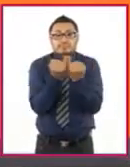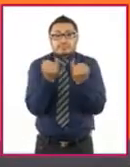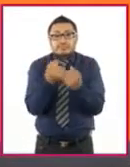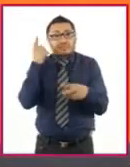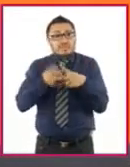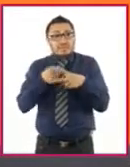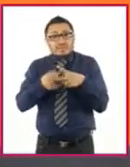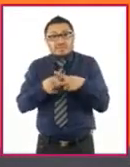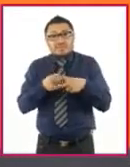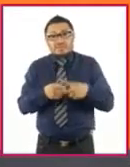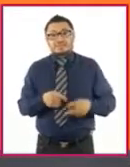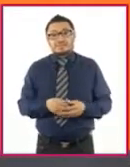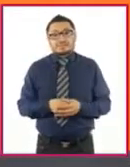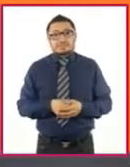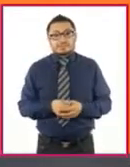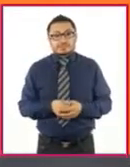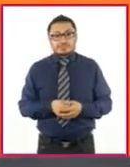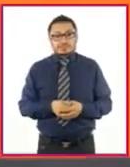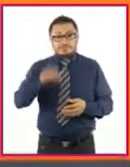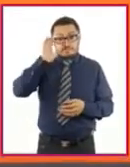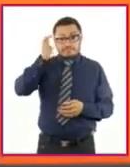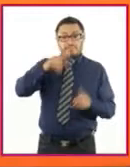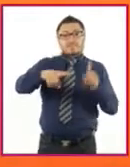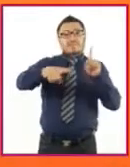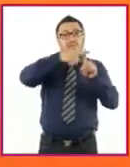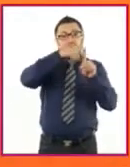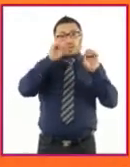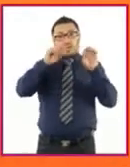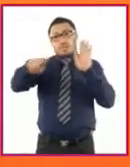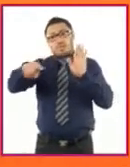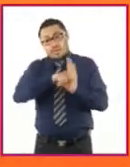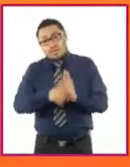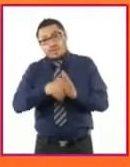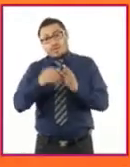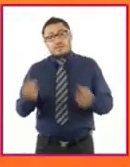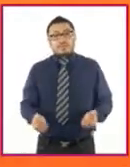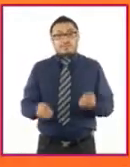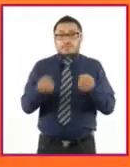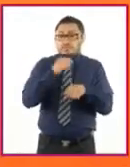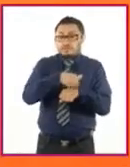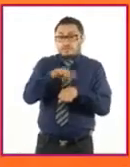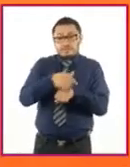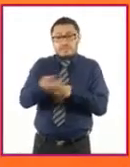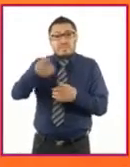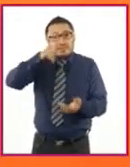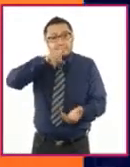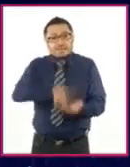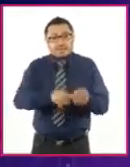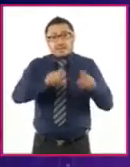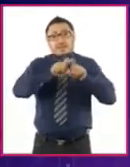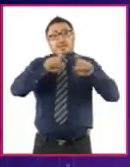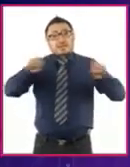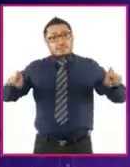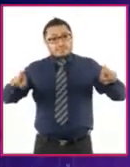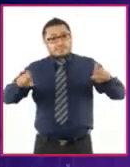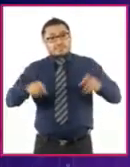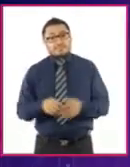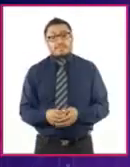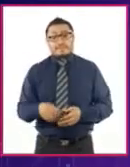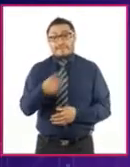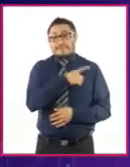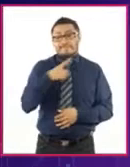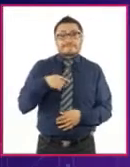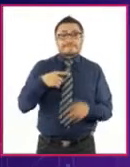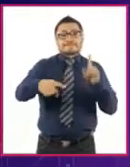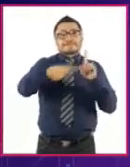matemática. Cuando se suma o se resta una cantidad en un miembro de la ecuación, se debe